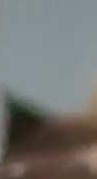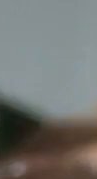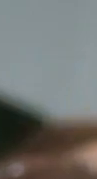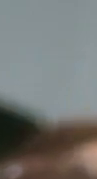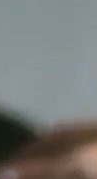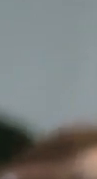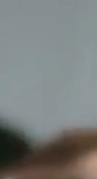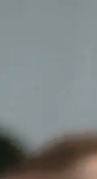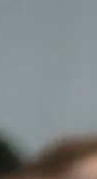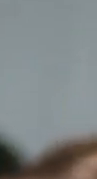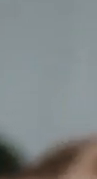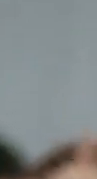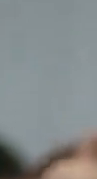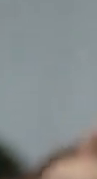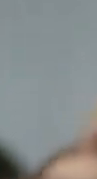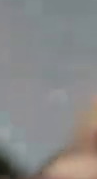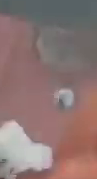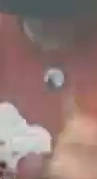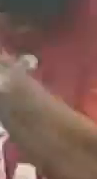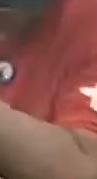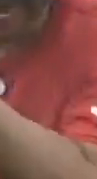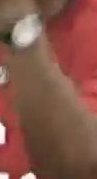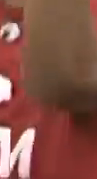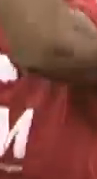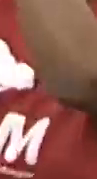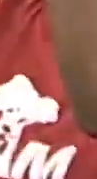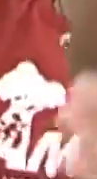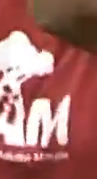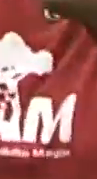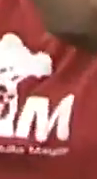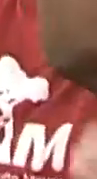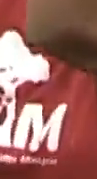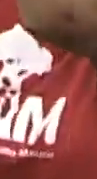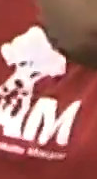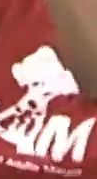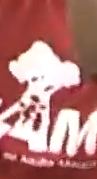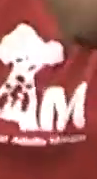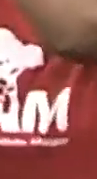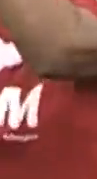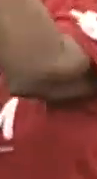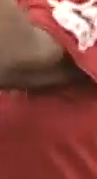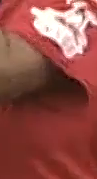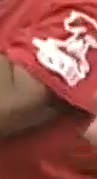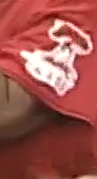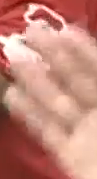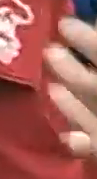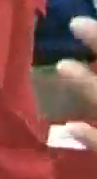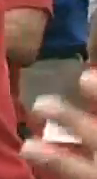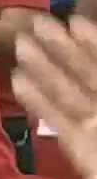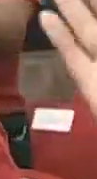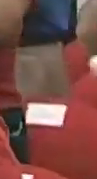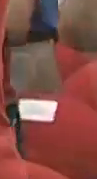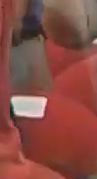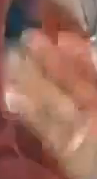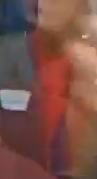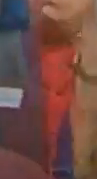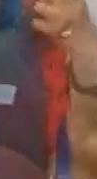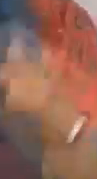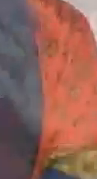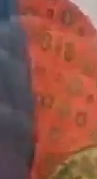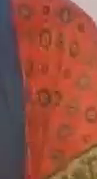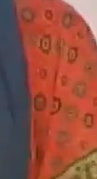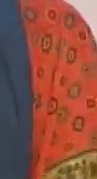con firmeza. Y el pueblo unido, con nuestra constitución, defenderemos con